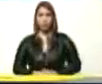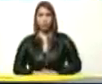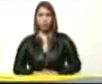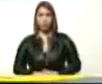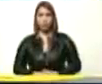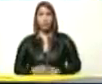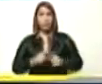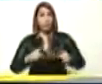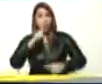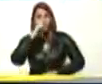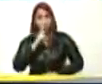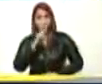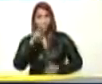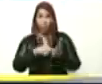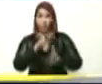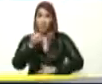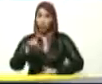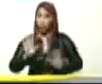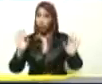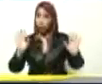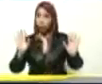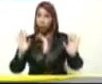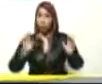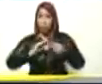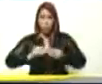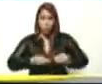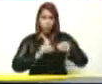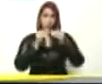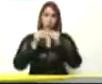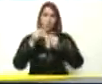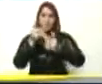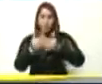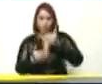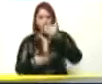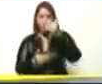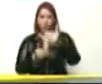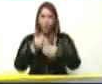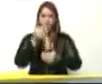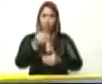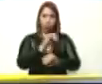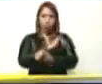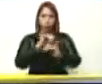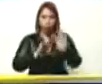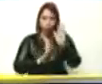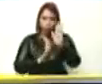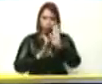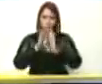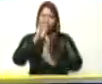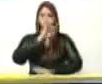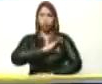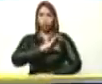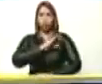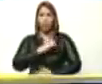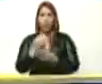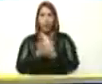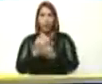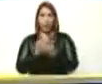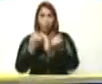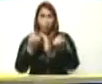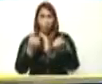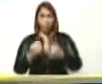pero si el año 2021, de recuperación paulatina, ya de crecimiento social, económico,